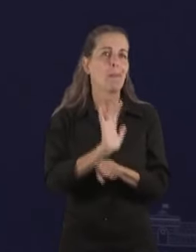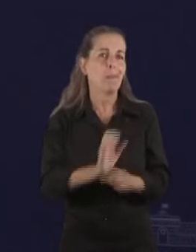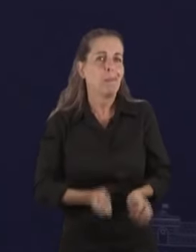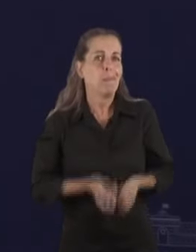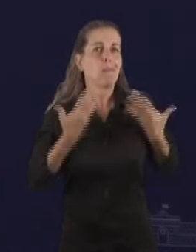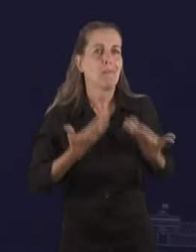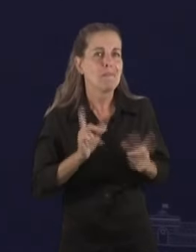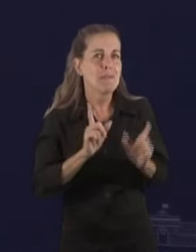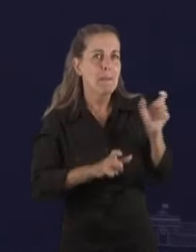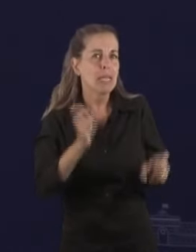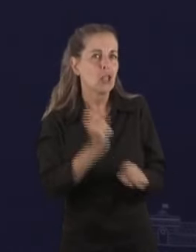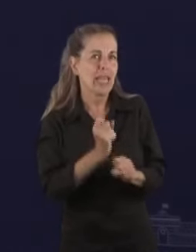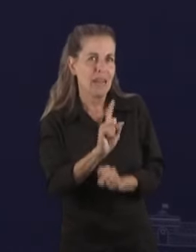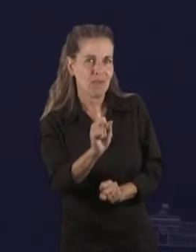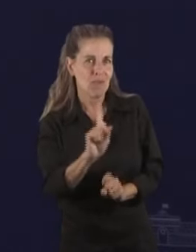de los propios trabajadores.